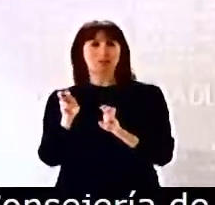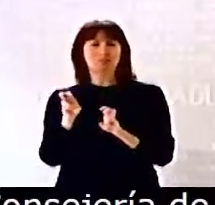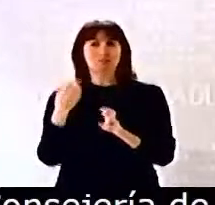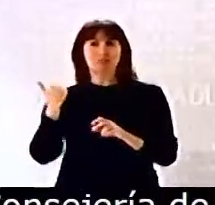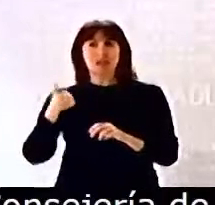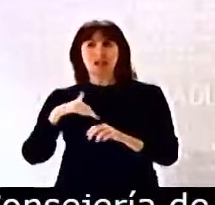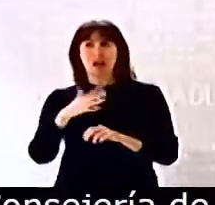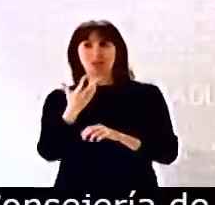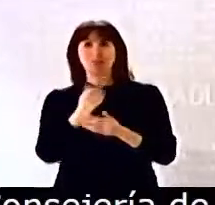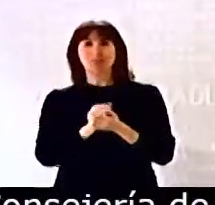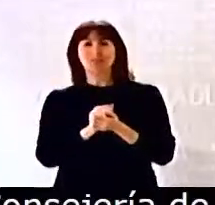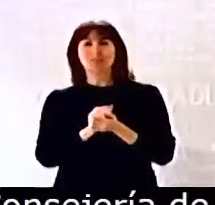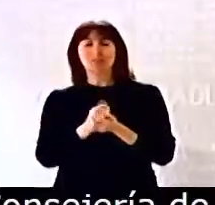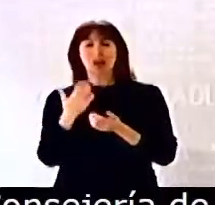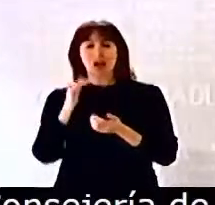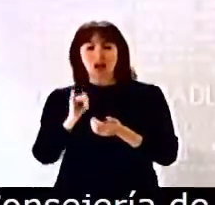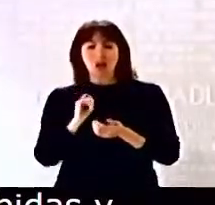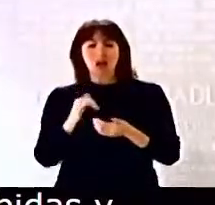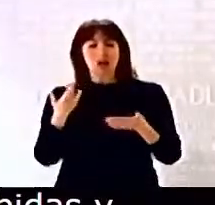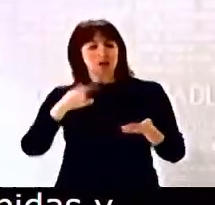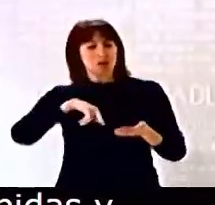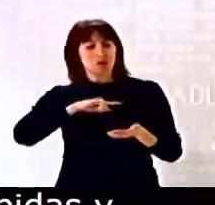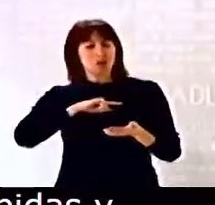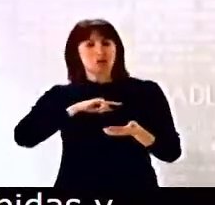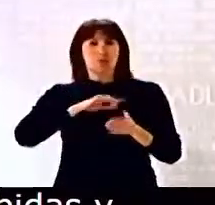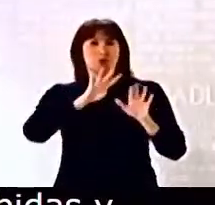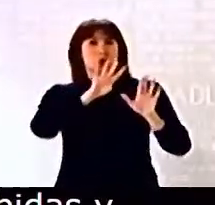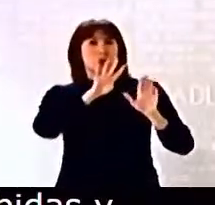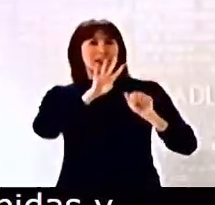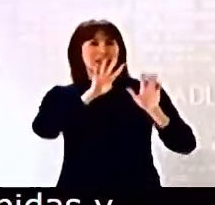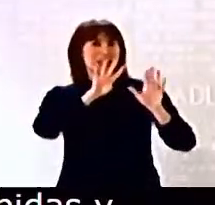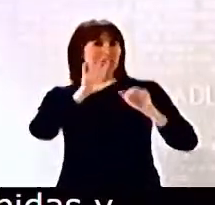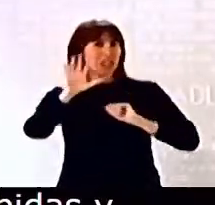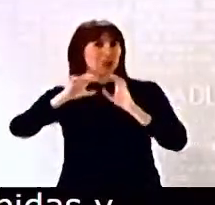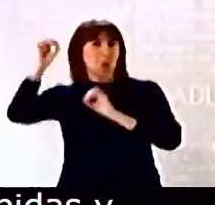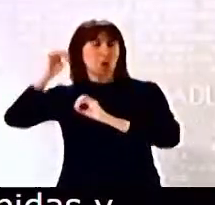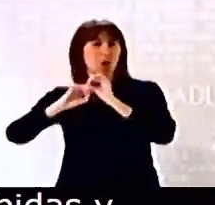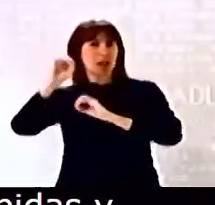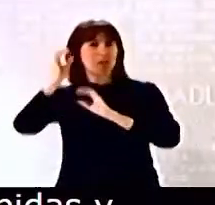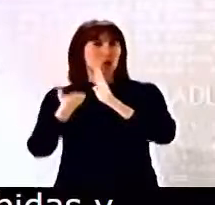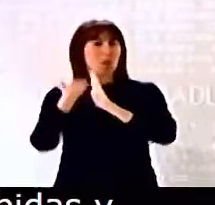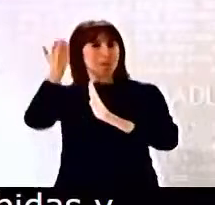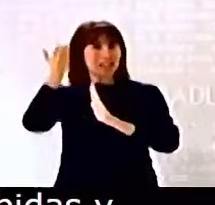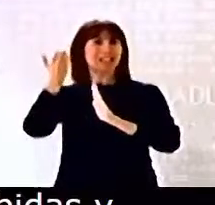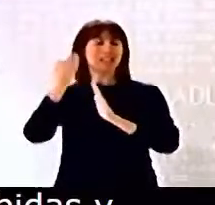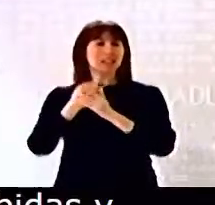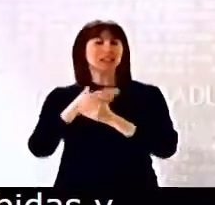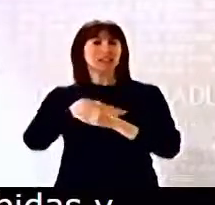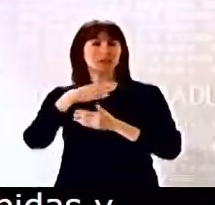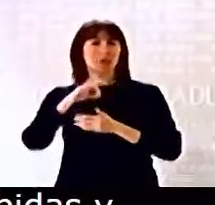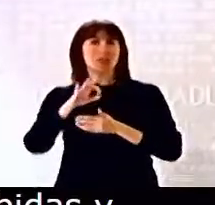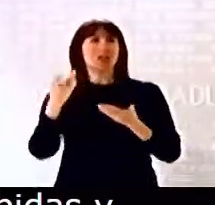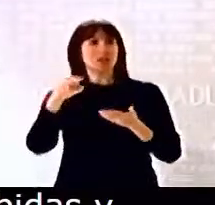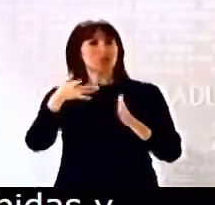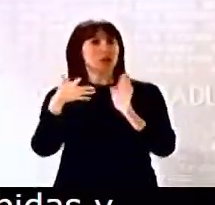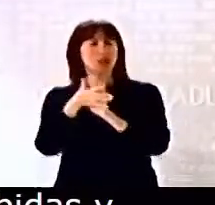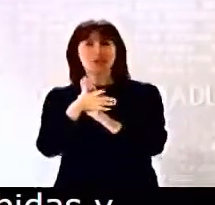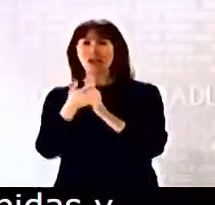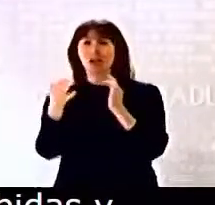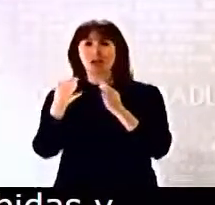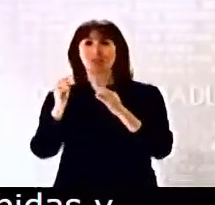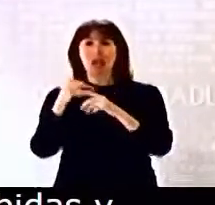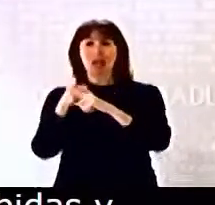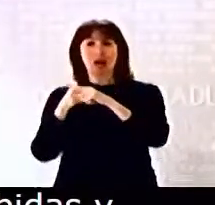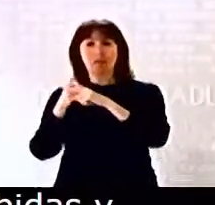y administradas. Estamos por encima del 95%, lo cual nos sitúa por encima de la